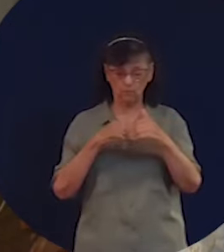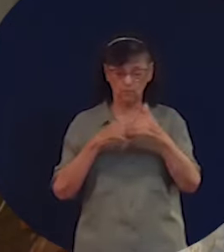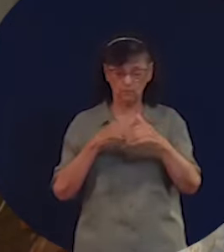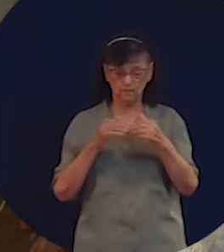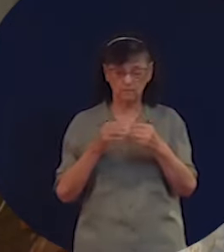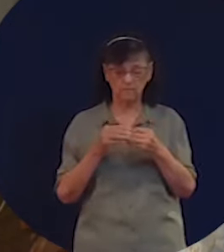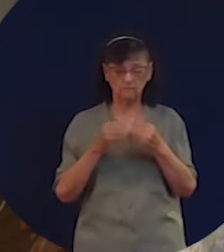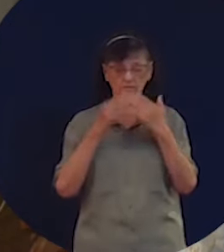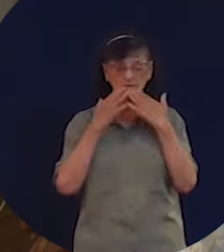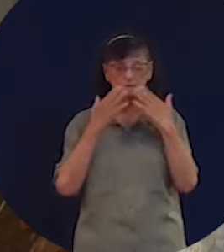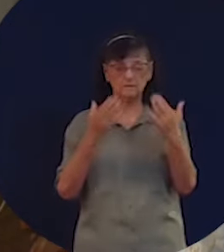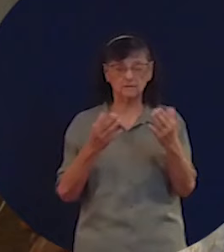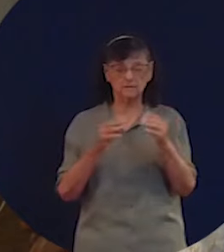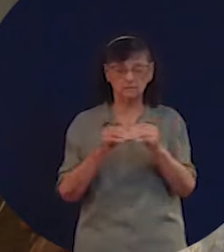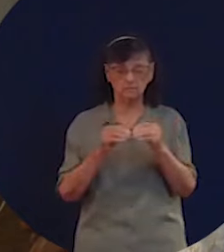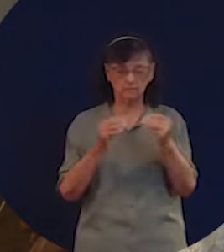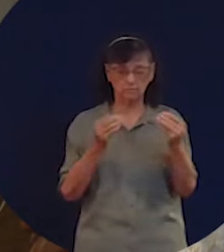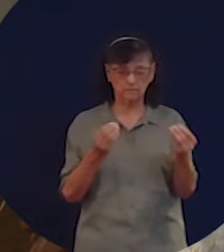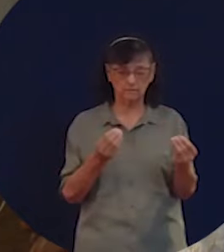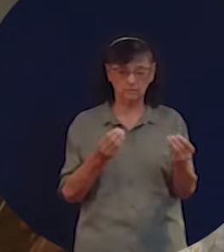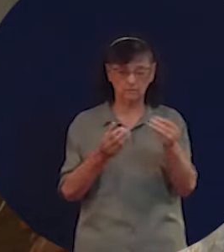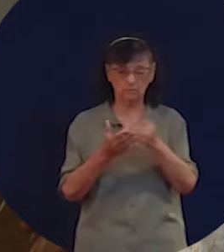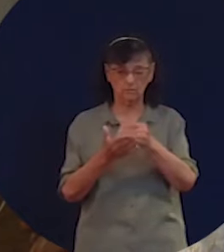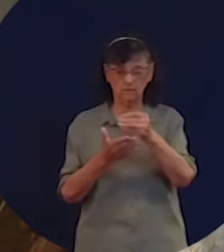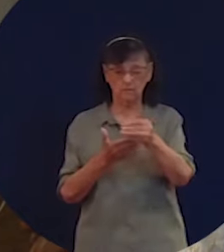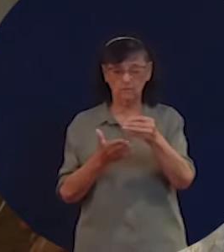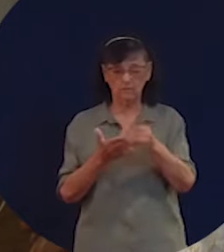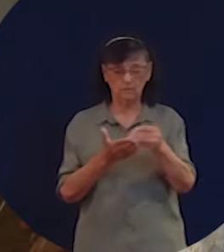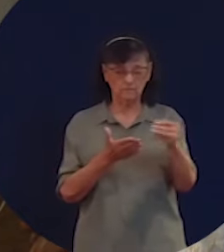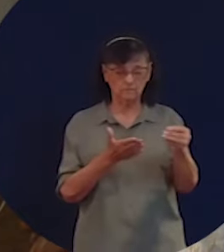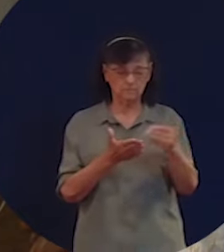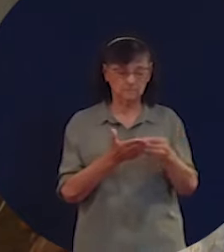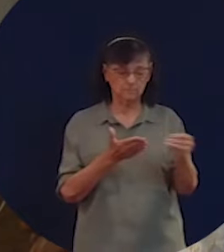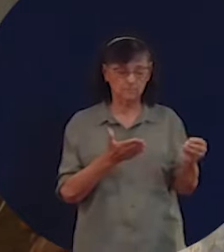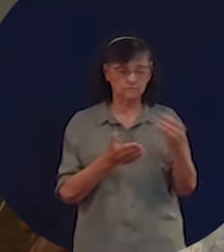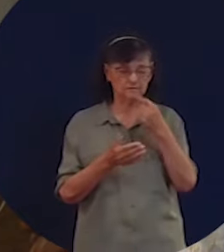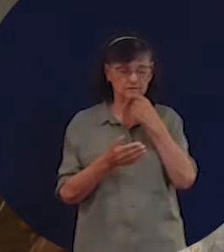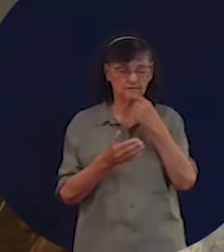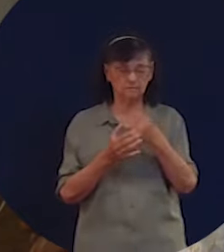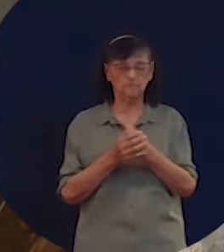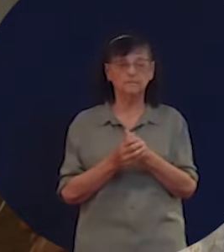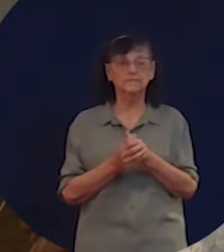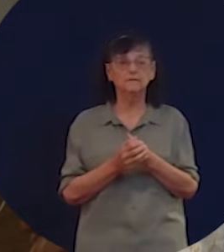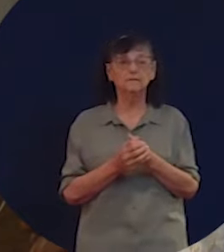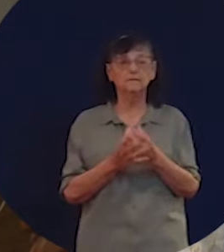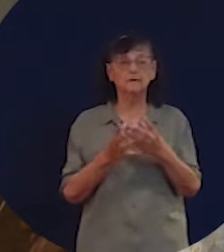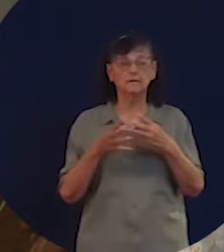pan, dándote gracias, lo partió y lo dio a sus discípulos diciendo: